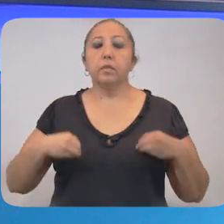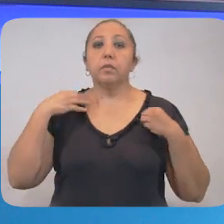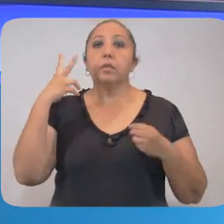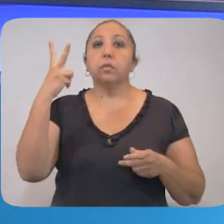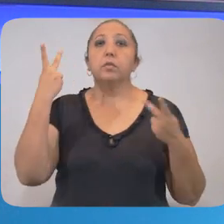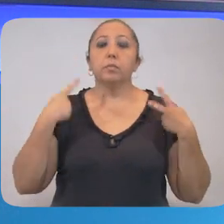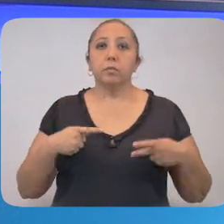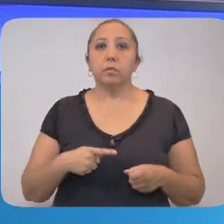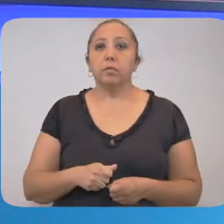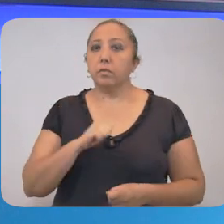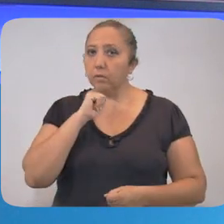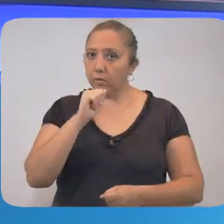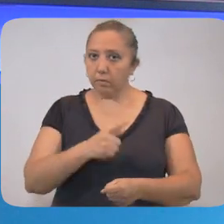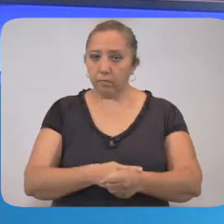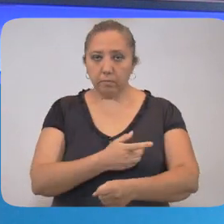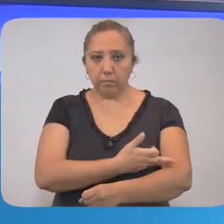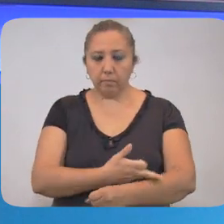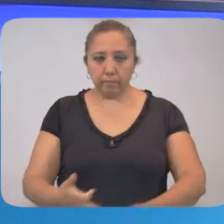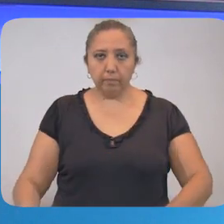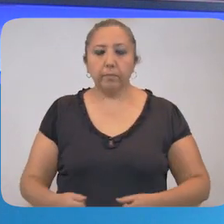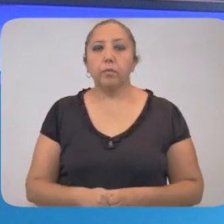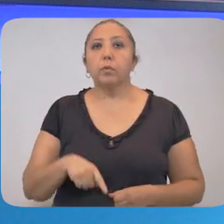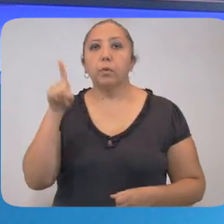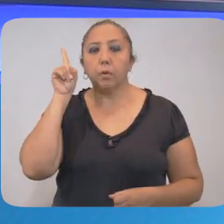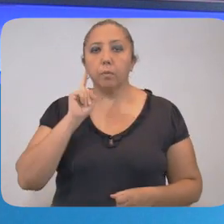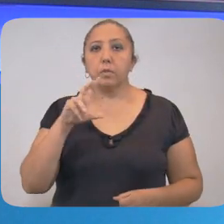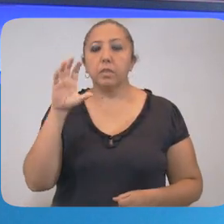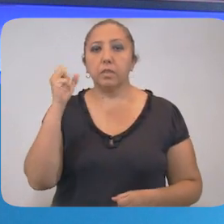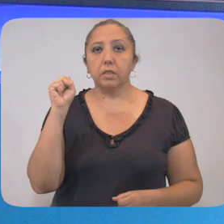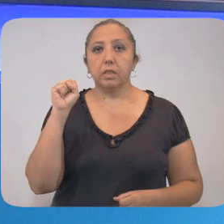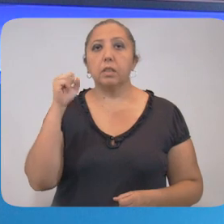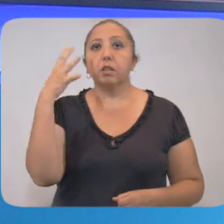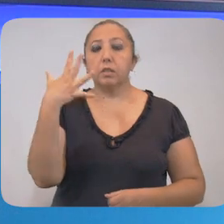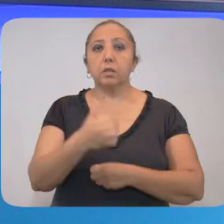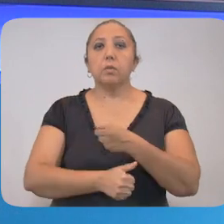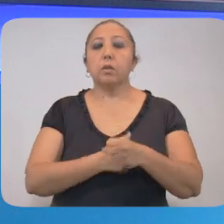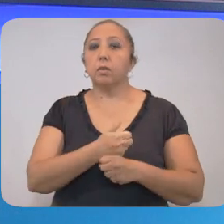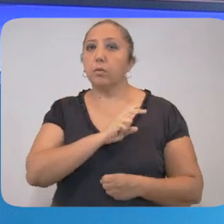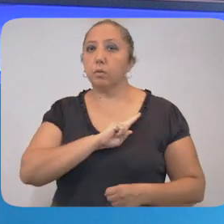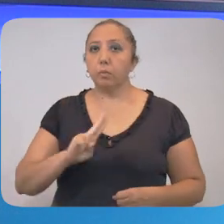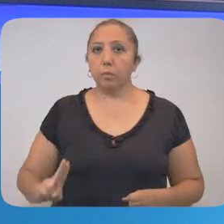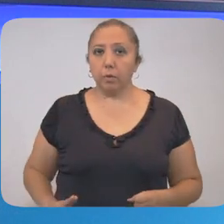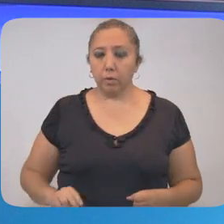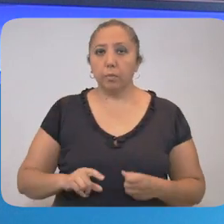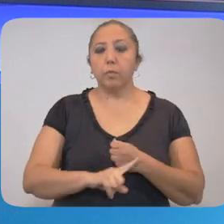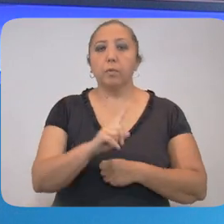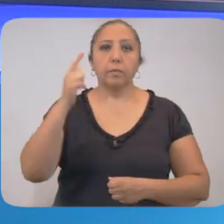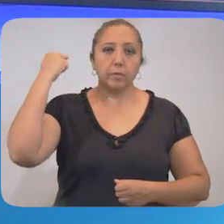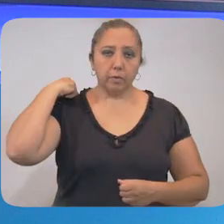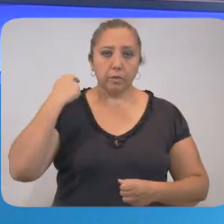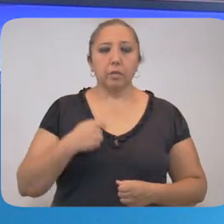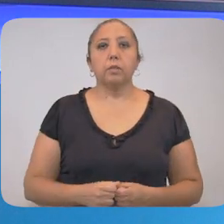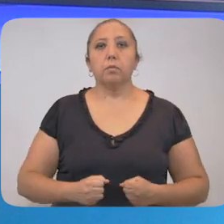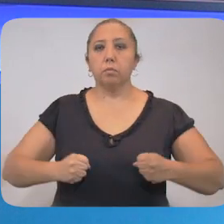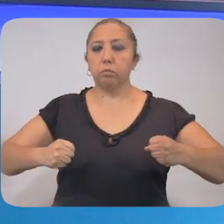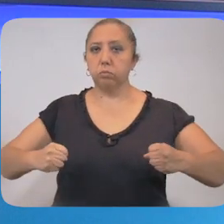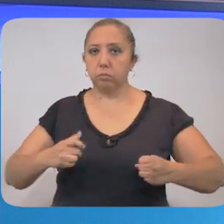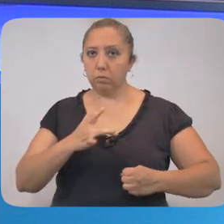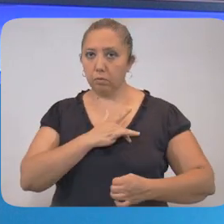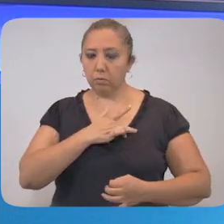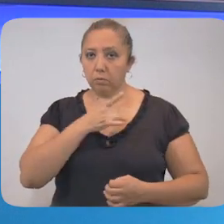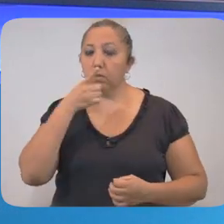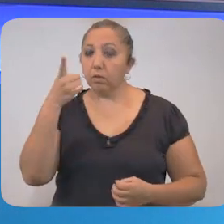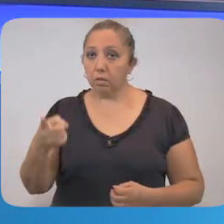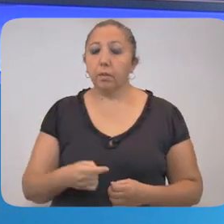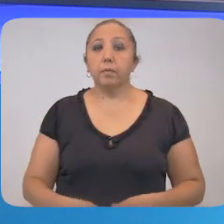2 personas, las cuales no tienen síntomas. Un hombre de 65 años de Humán, con EPOC, obesidad y enfermedad cardíaca. El